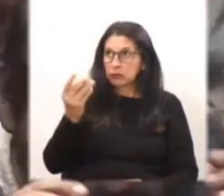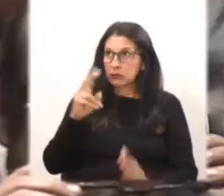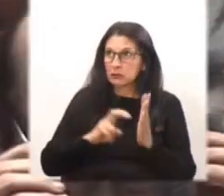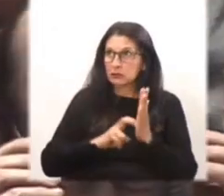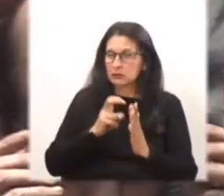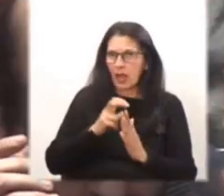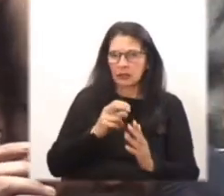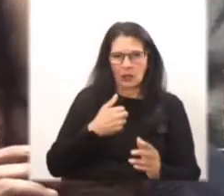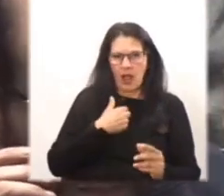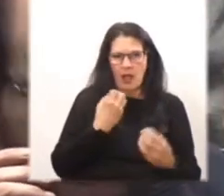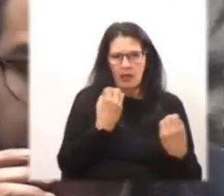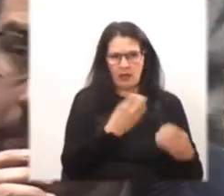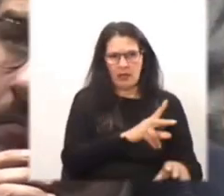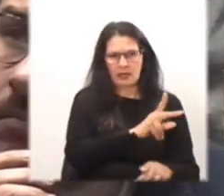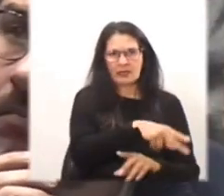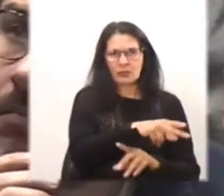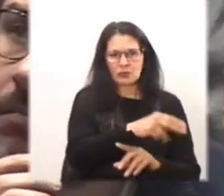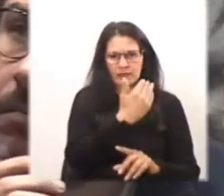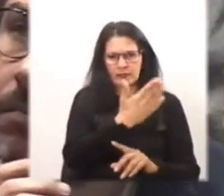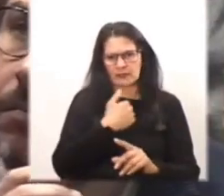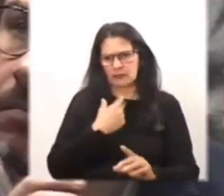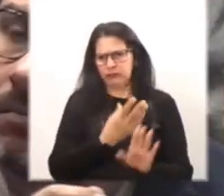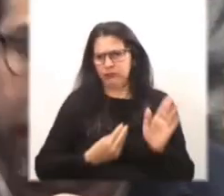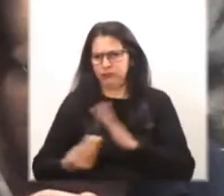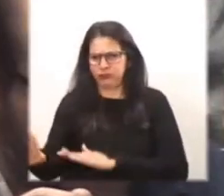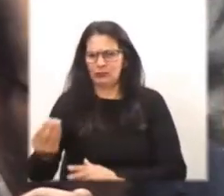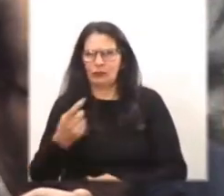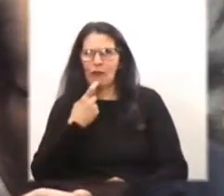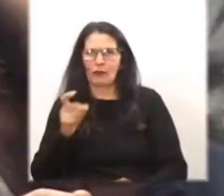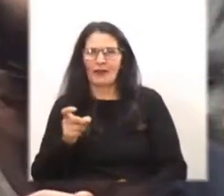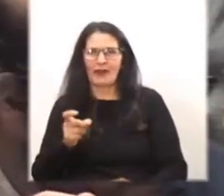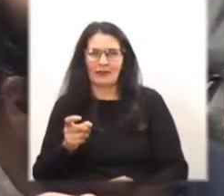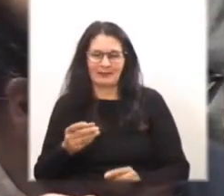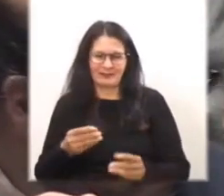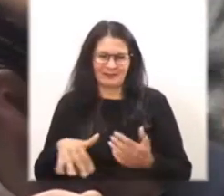las prebendas que el líder político les daba.